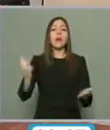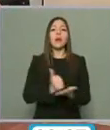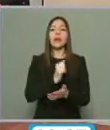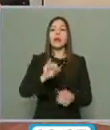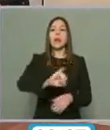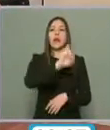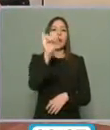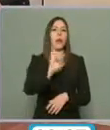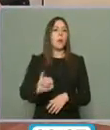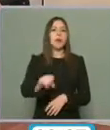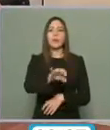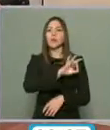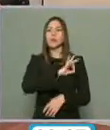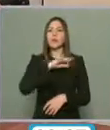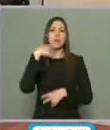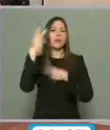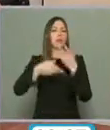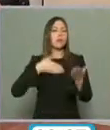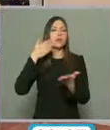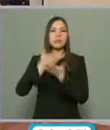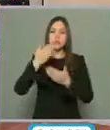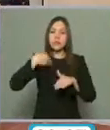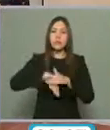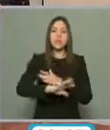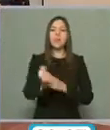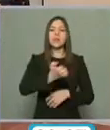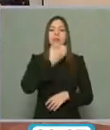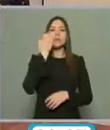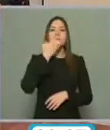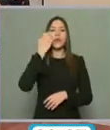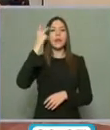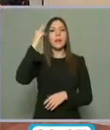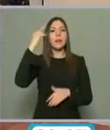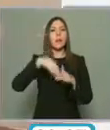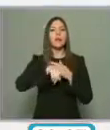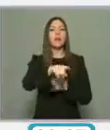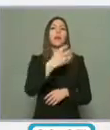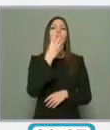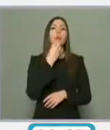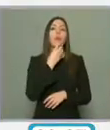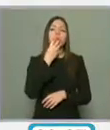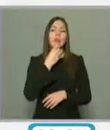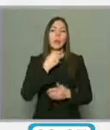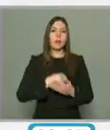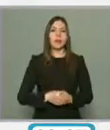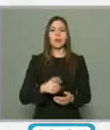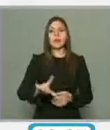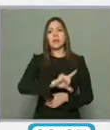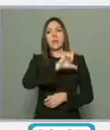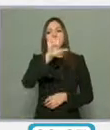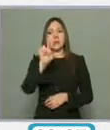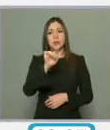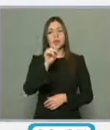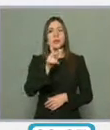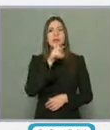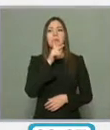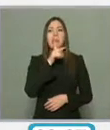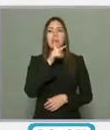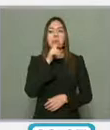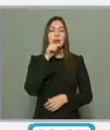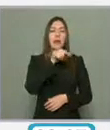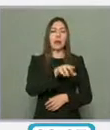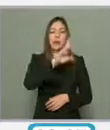más la dejan ir a la Escuela de Bellas Artes. ¿Por ser judía? Por ser judía. Al mismo tiempo, al padre le estaban